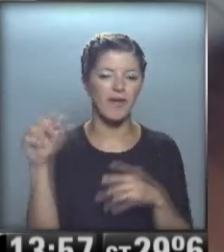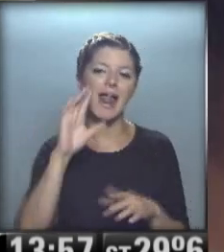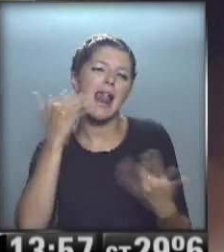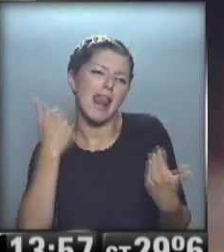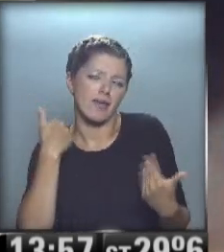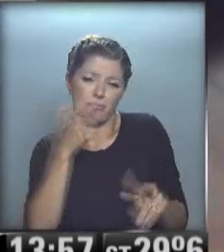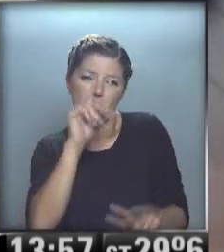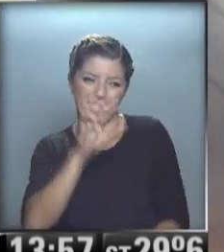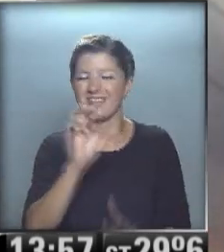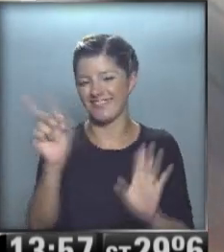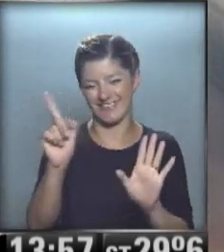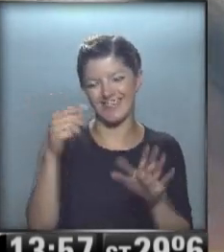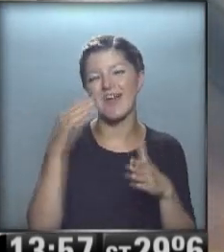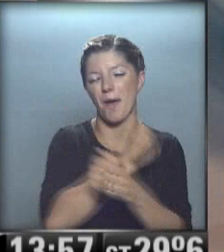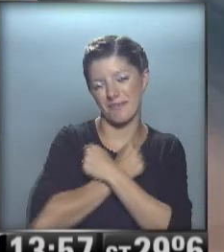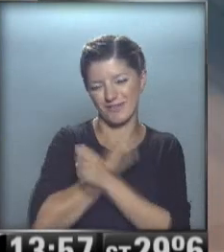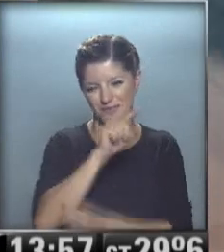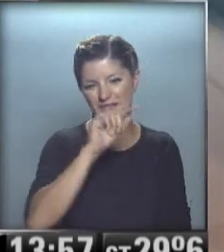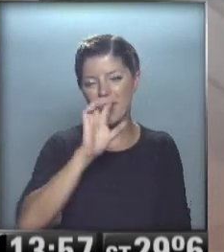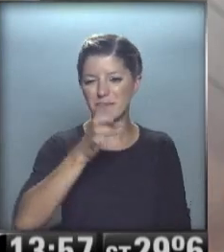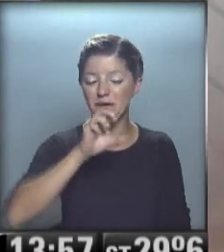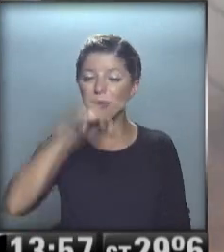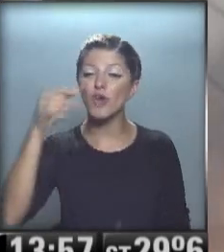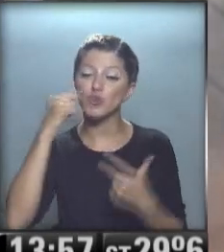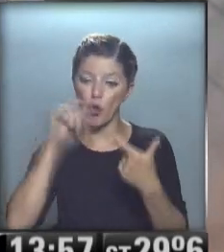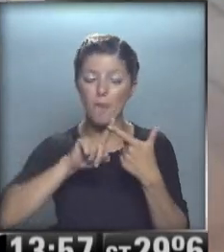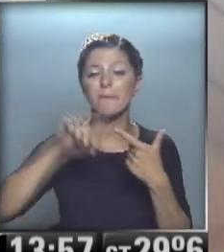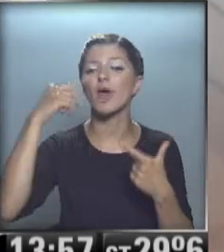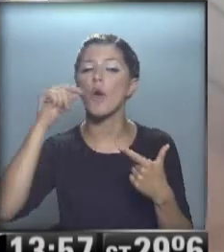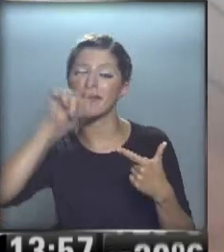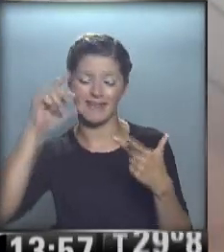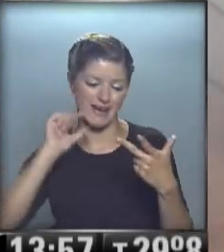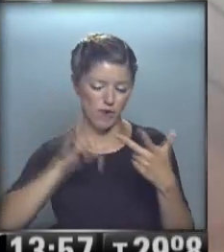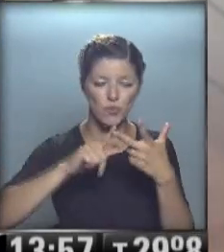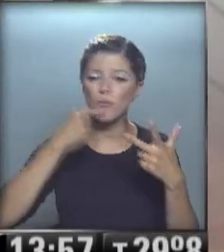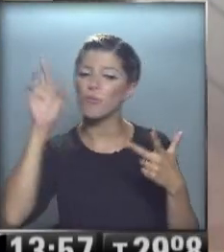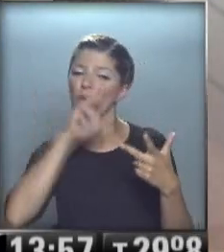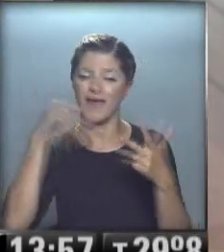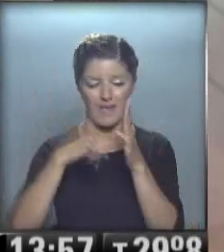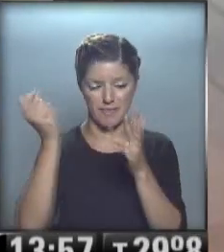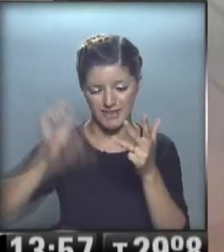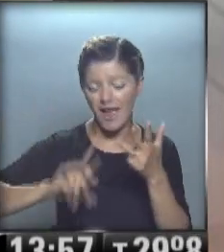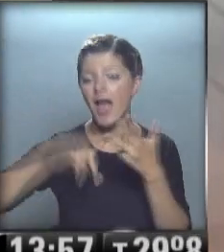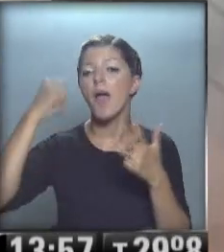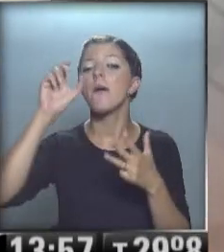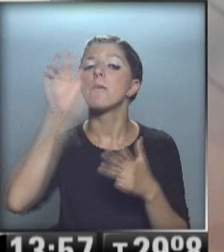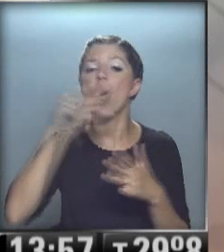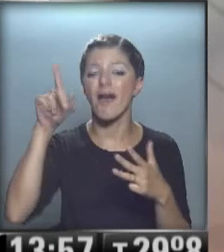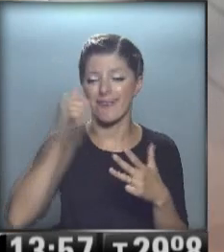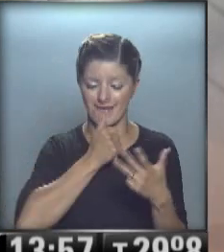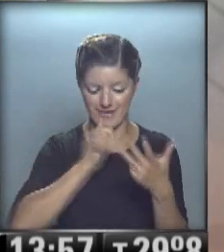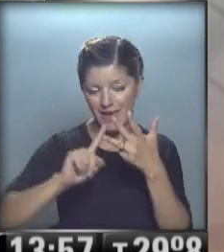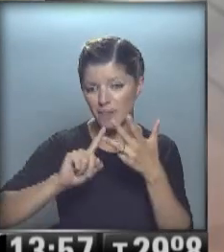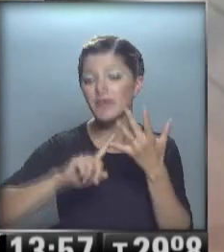abrazo especial para Pedro Brieger. Sergio de Olivos, que acertó. Jorge de Lanús, Patricia del Centro, Gabriela de Santa Fe, Marcela de Quilmes, también